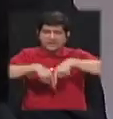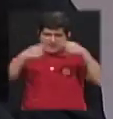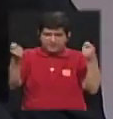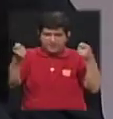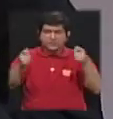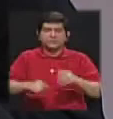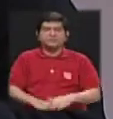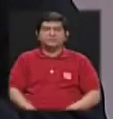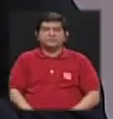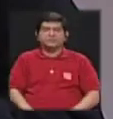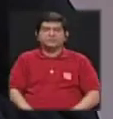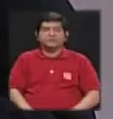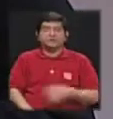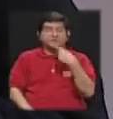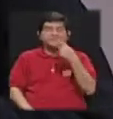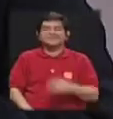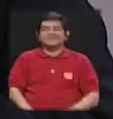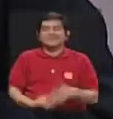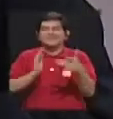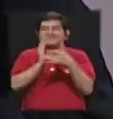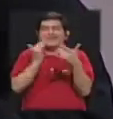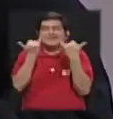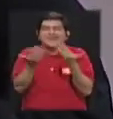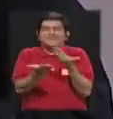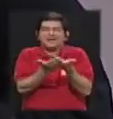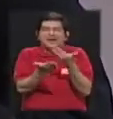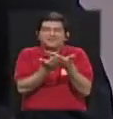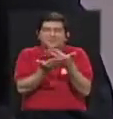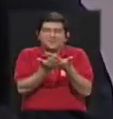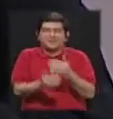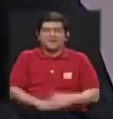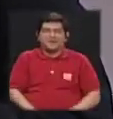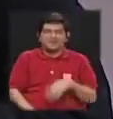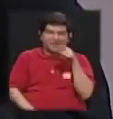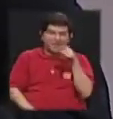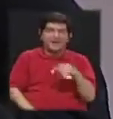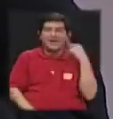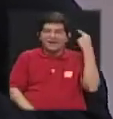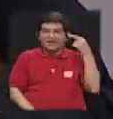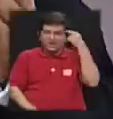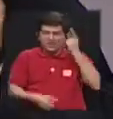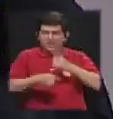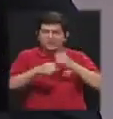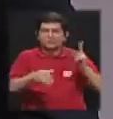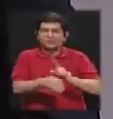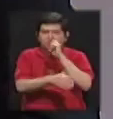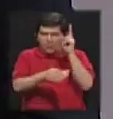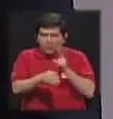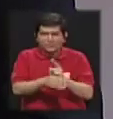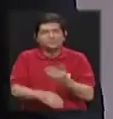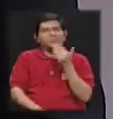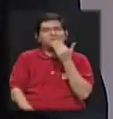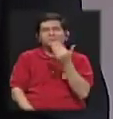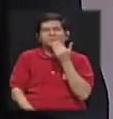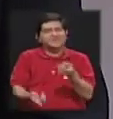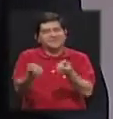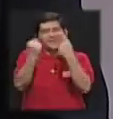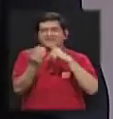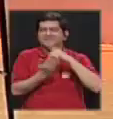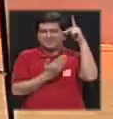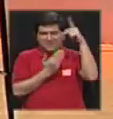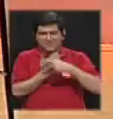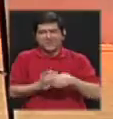citamos la táctica probada en África por parte del gobierno chino. Le agradezco muchísimo su presencia en nuestro